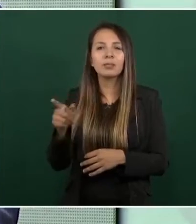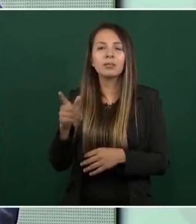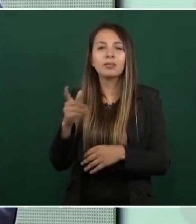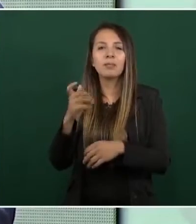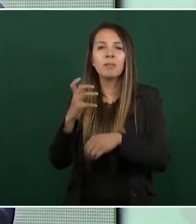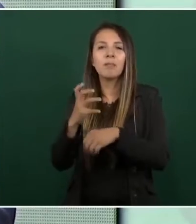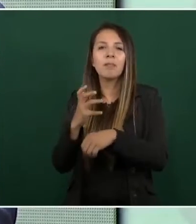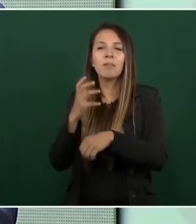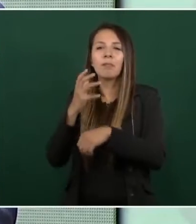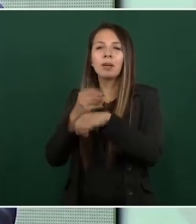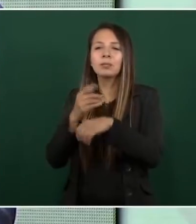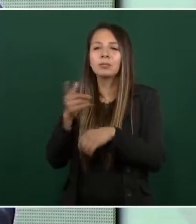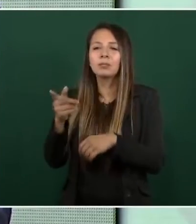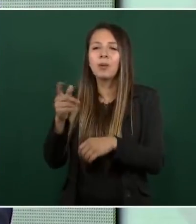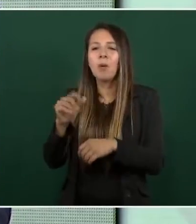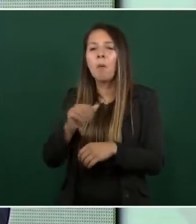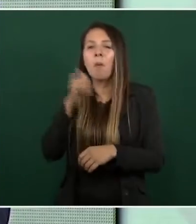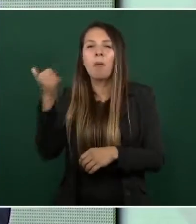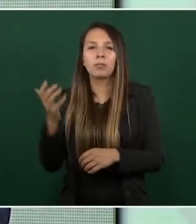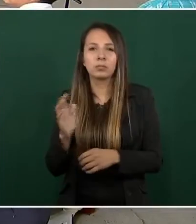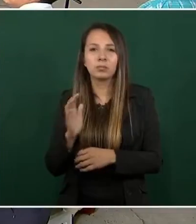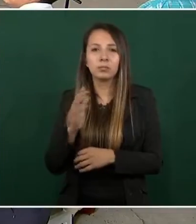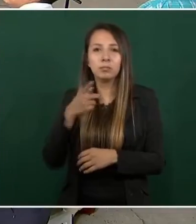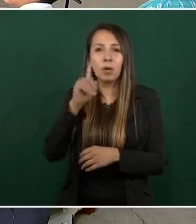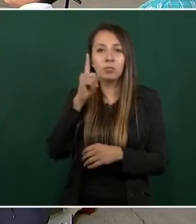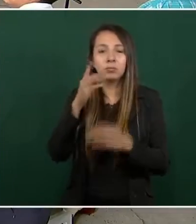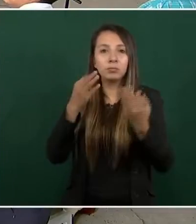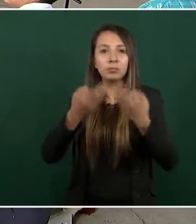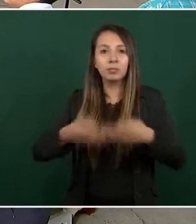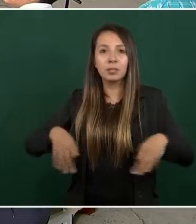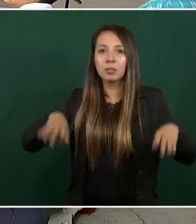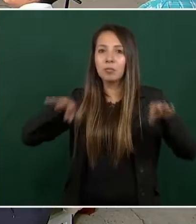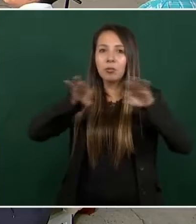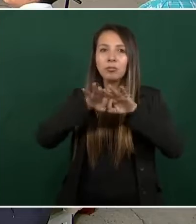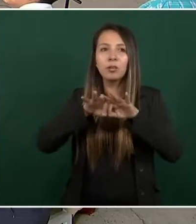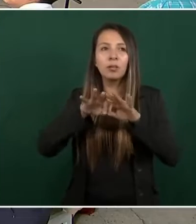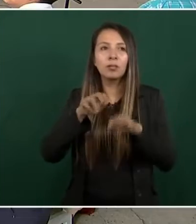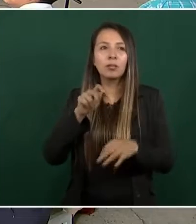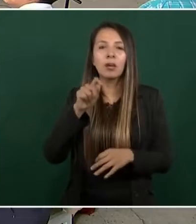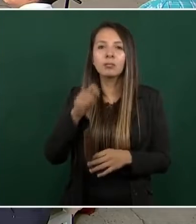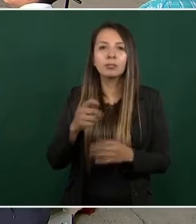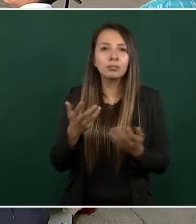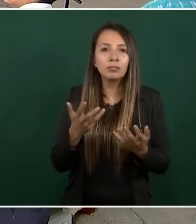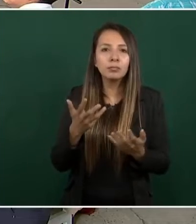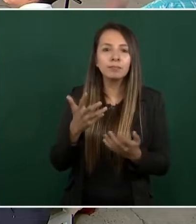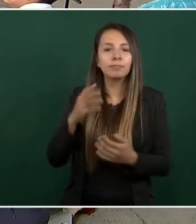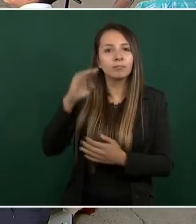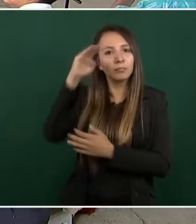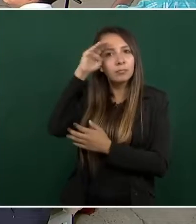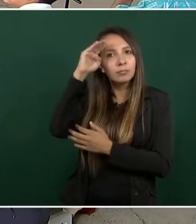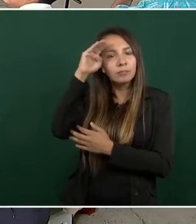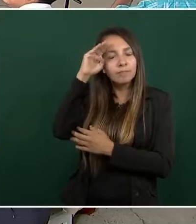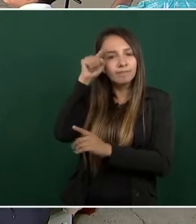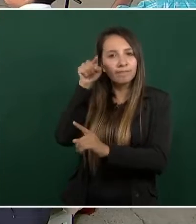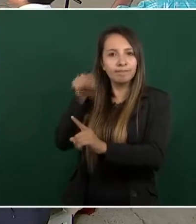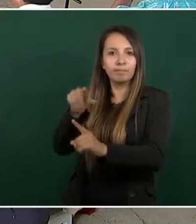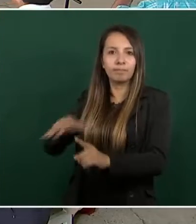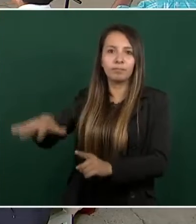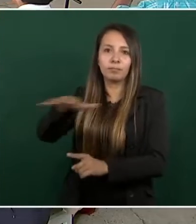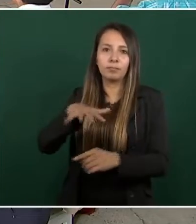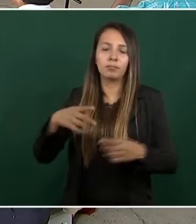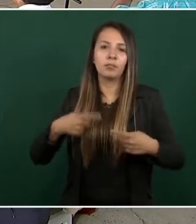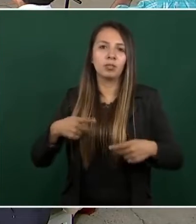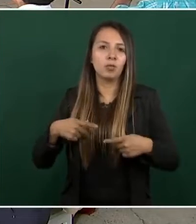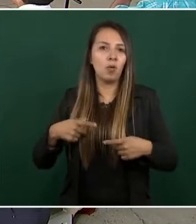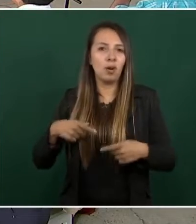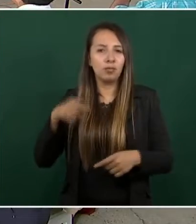complementario. Lo importante es estar pensando en el pueblo, en